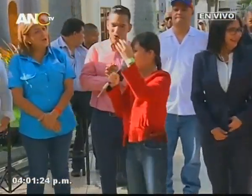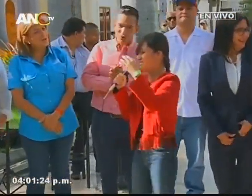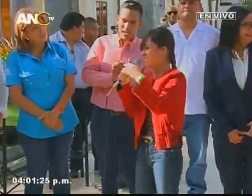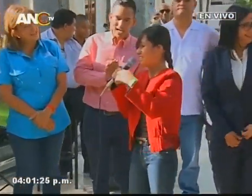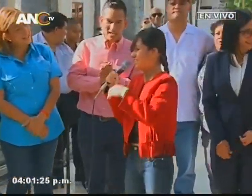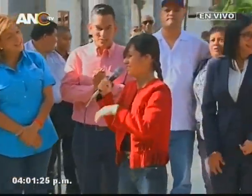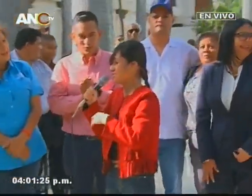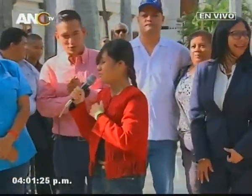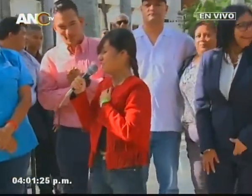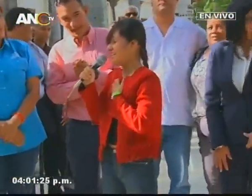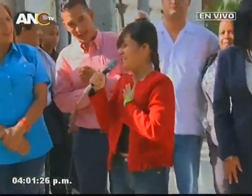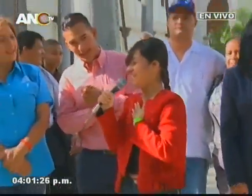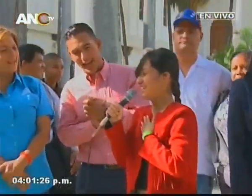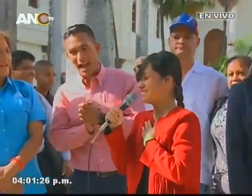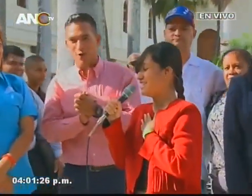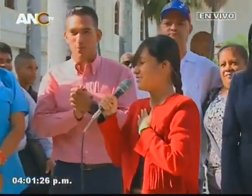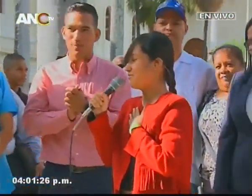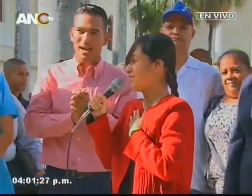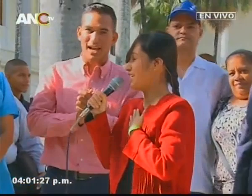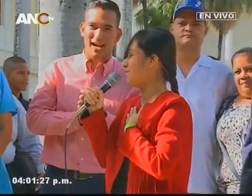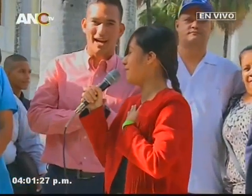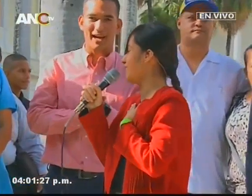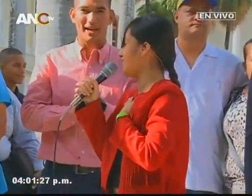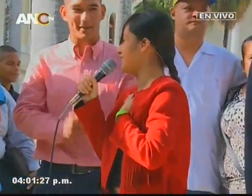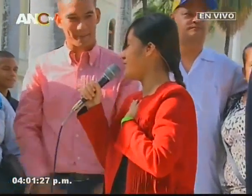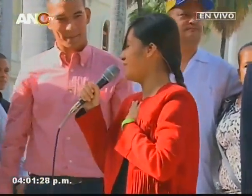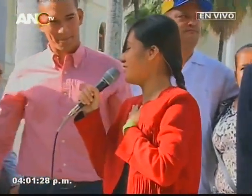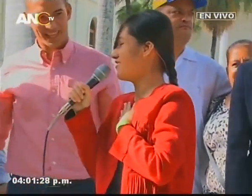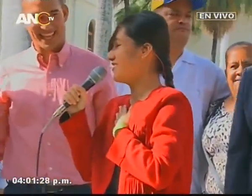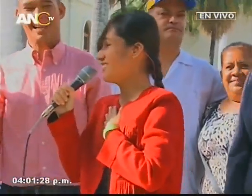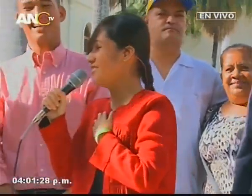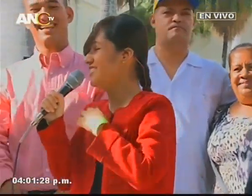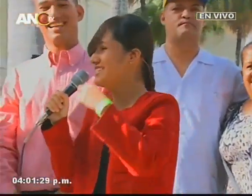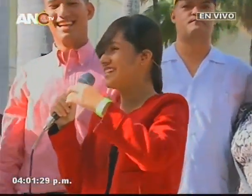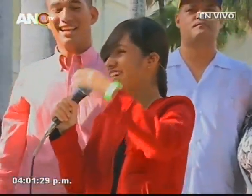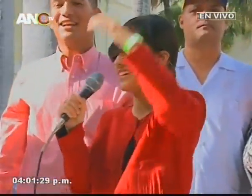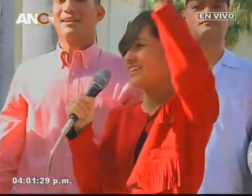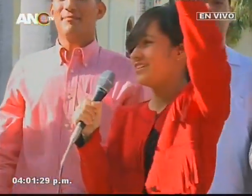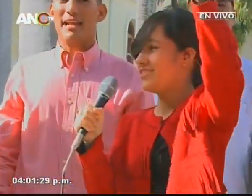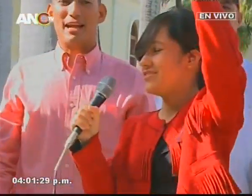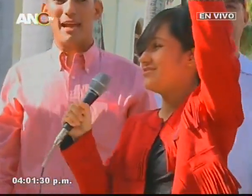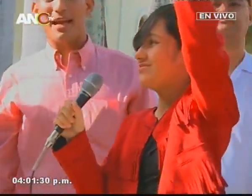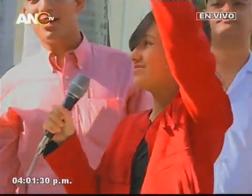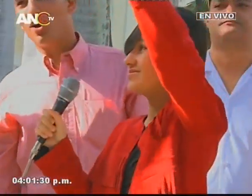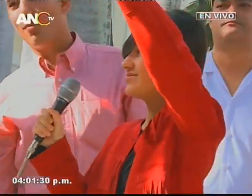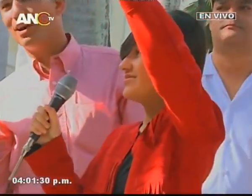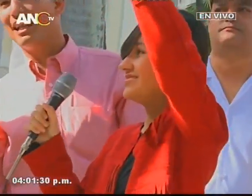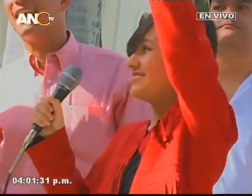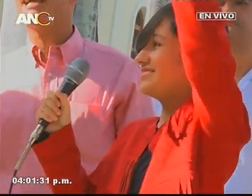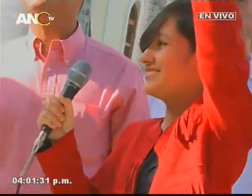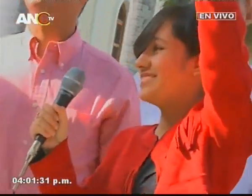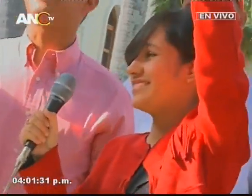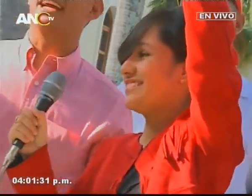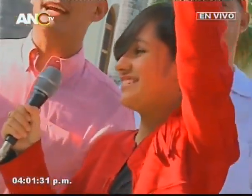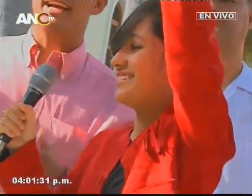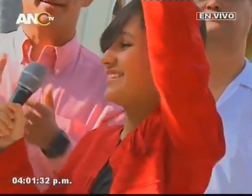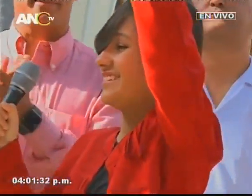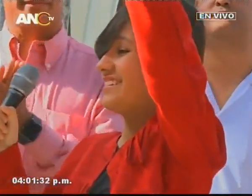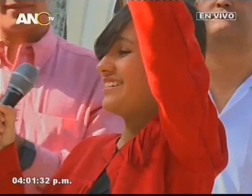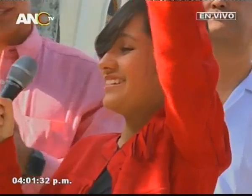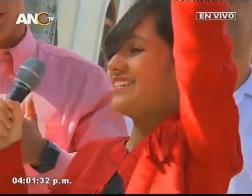Lucerito, lucerito, no me dejes de alumbrar. Ven para que cante conmigo. ¿Cómo dice? Mira que vengo muy triste.